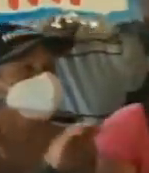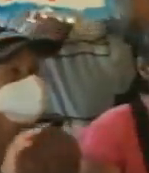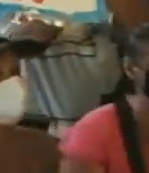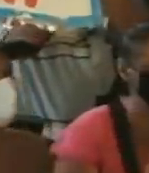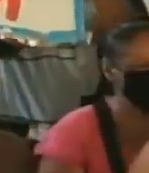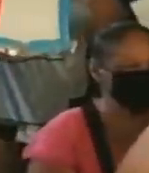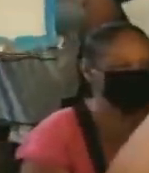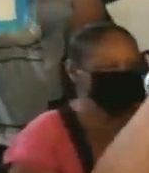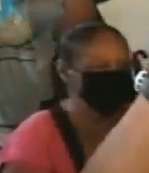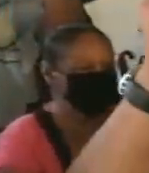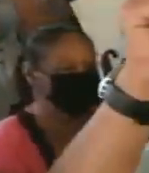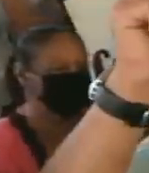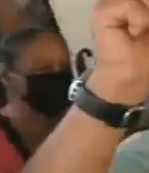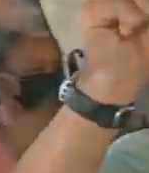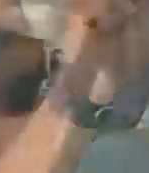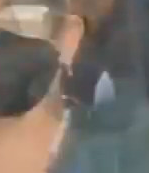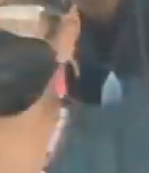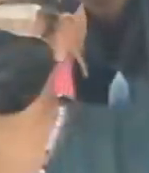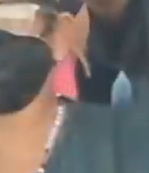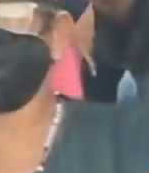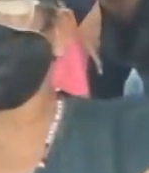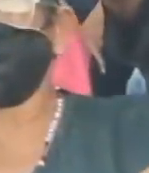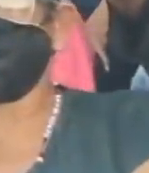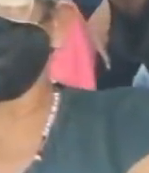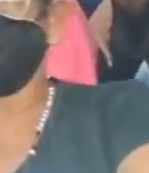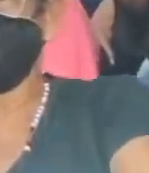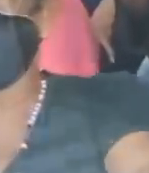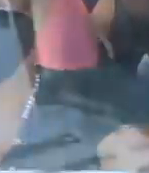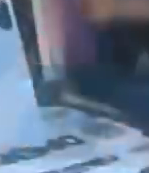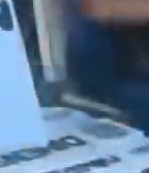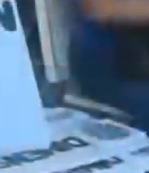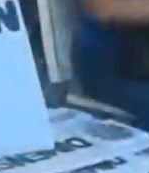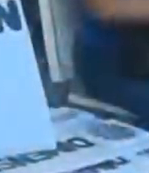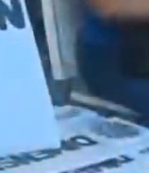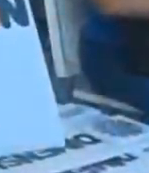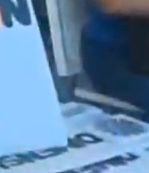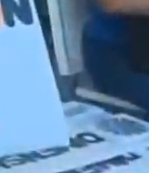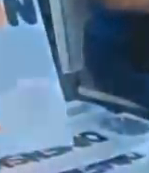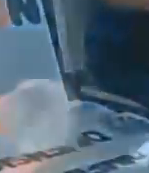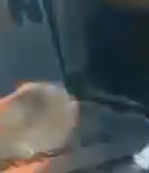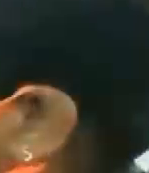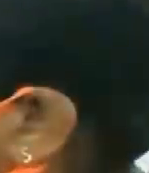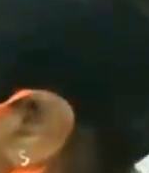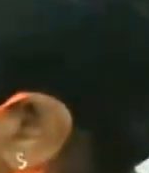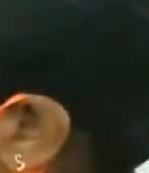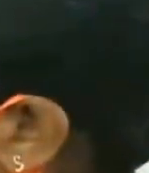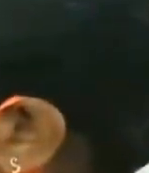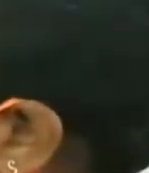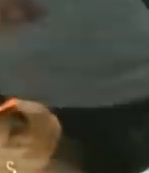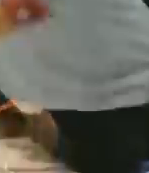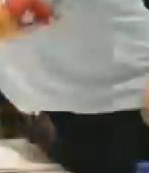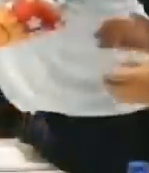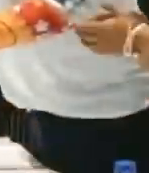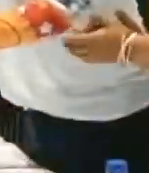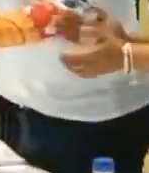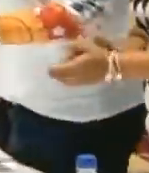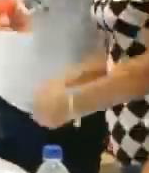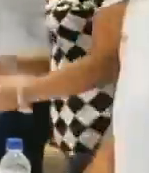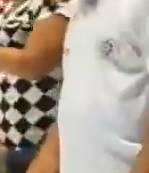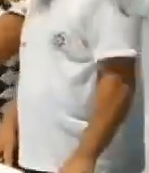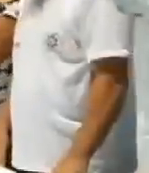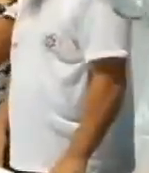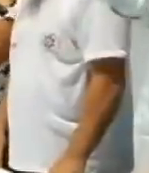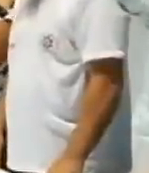y mujeres de las 11 parroquias de La Guaira se han organizado para ser parte de la gestión. Su disciplina, dignidad,